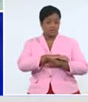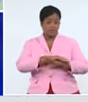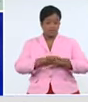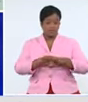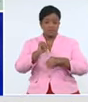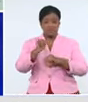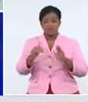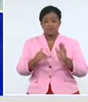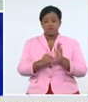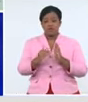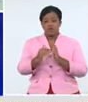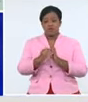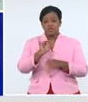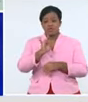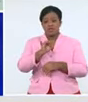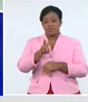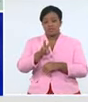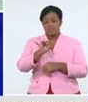6.727.000, el